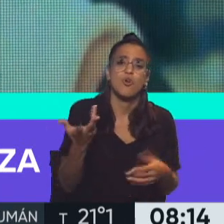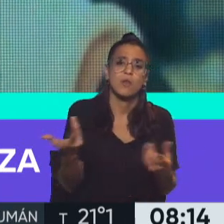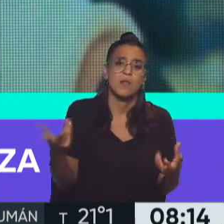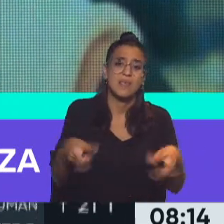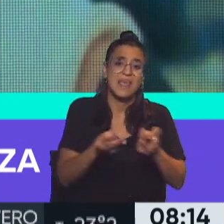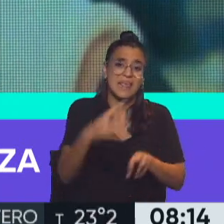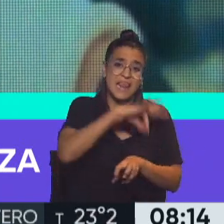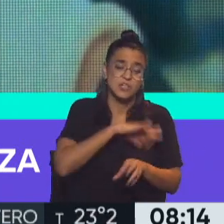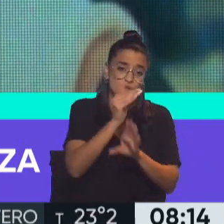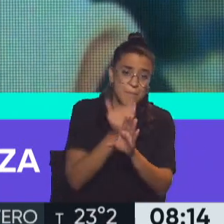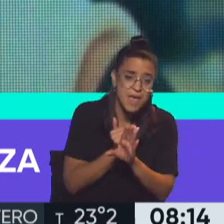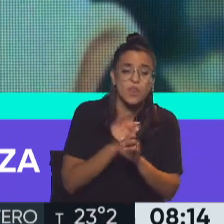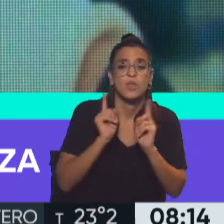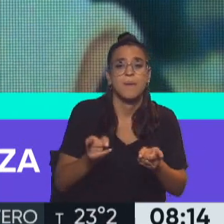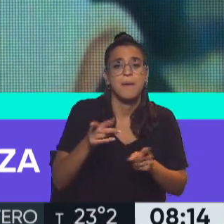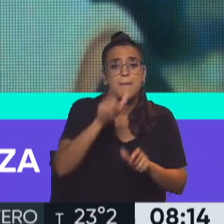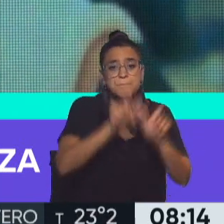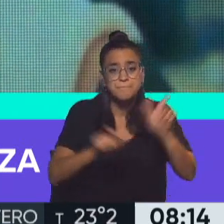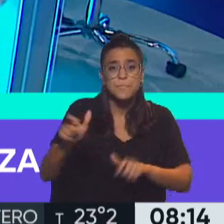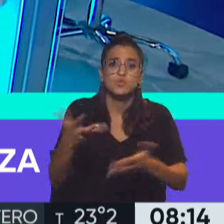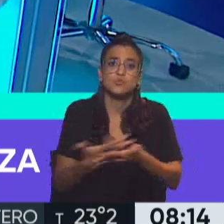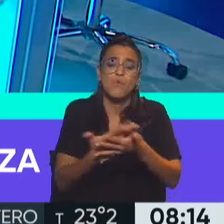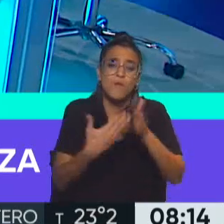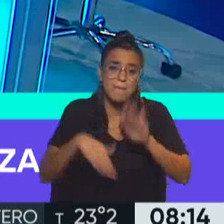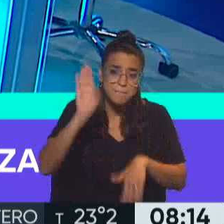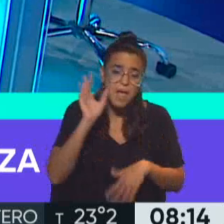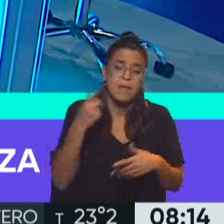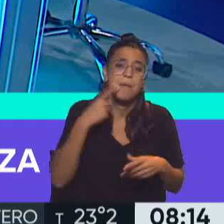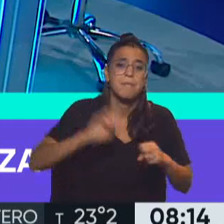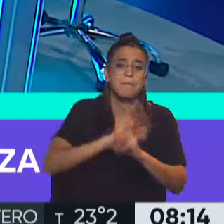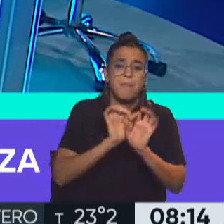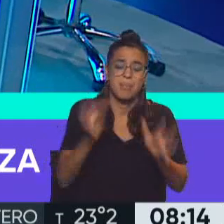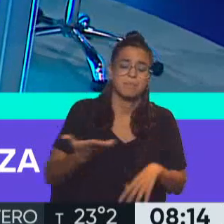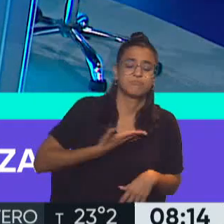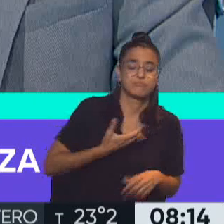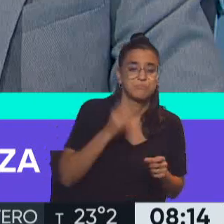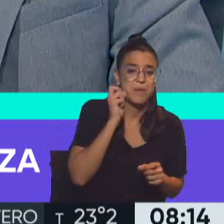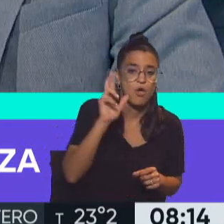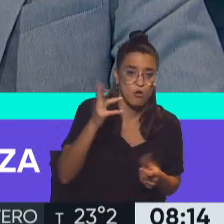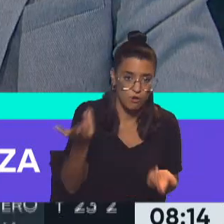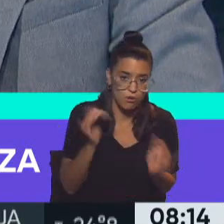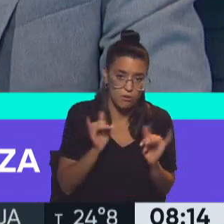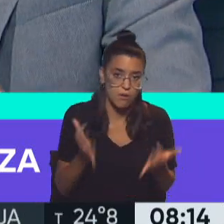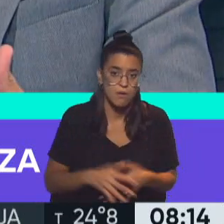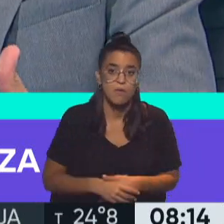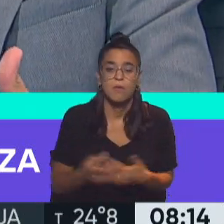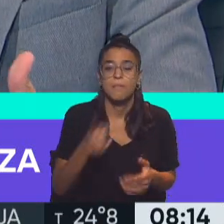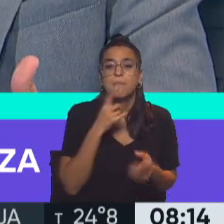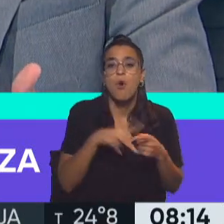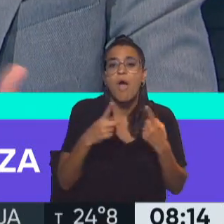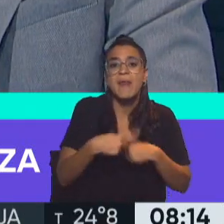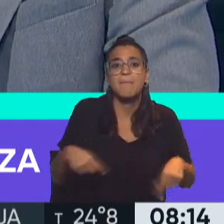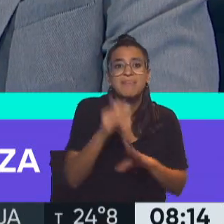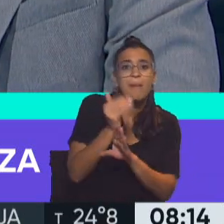ingresos y en la población más vulnerable, la pandemia le pegó peor, digamos, por decirlo de algún modo. No tienen menos herramientas